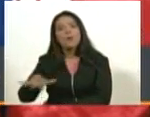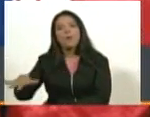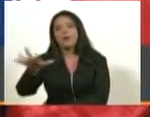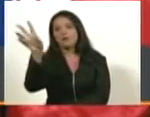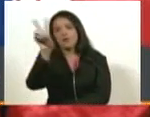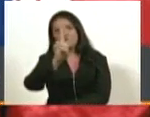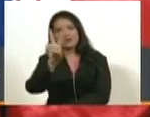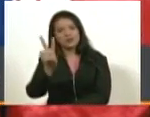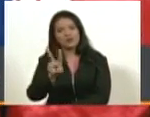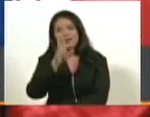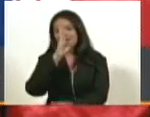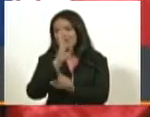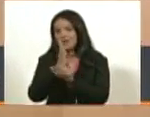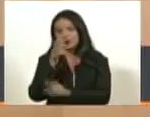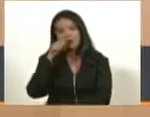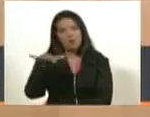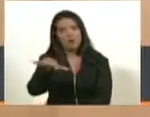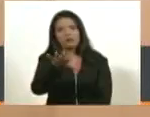Venezuela directamente.